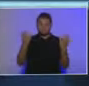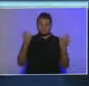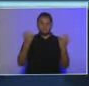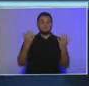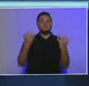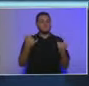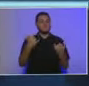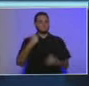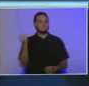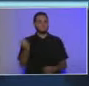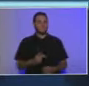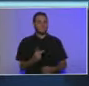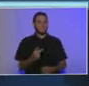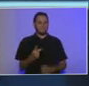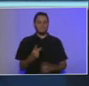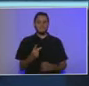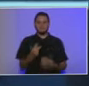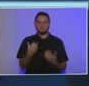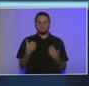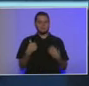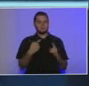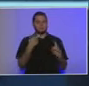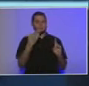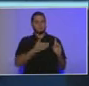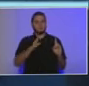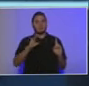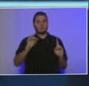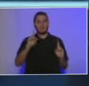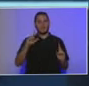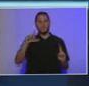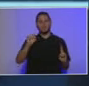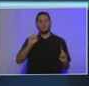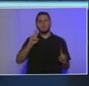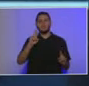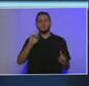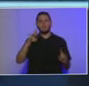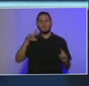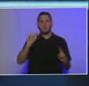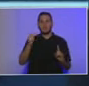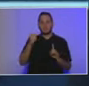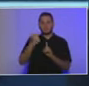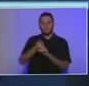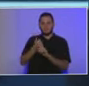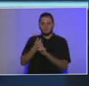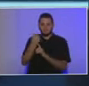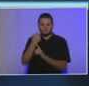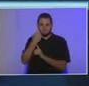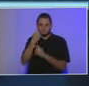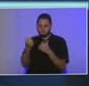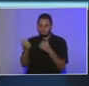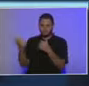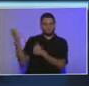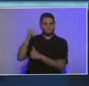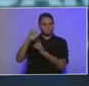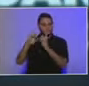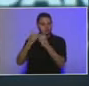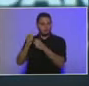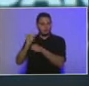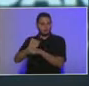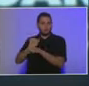Aquí jugando pelota dura, a Carlos Rivera Santiago, el designado secretario del Trabajo, no se le está haciendo fácil la vista